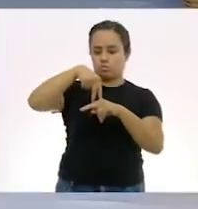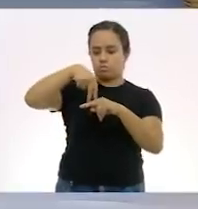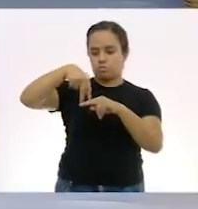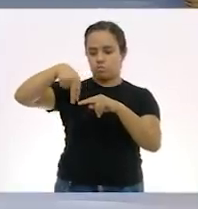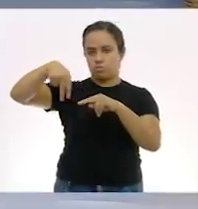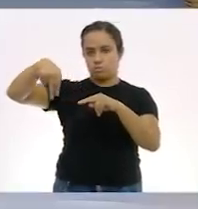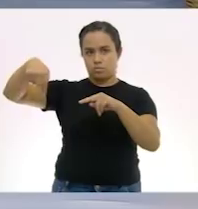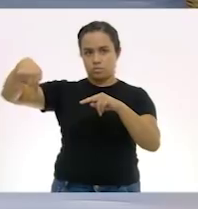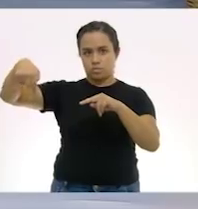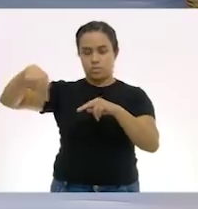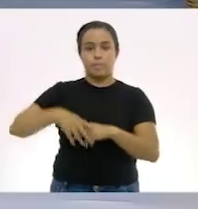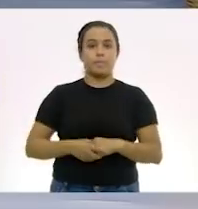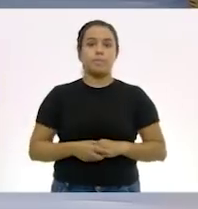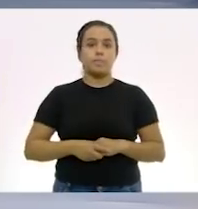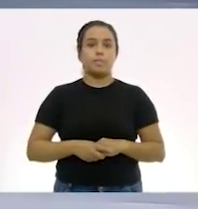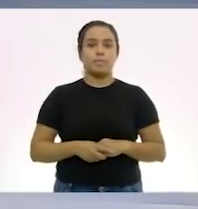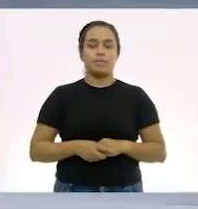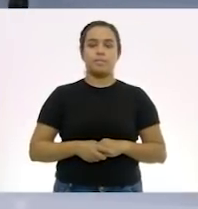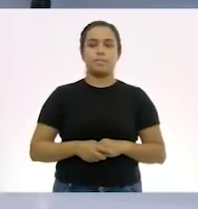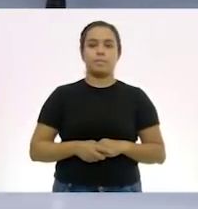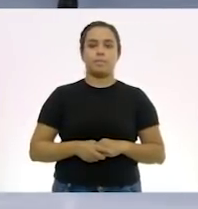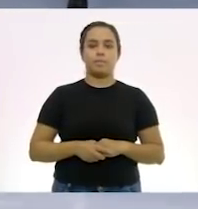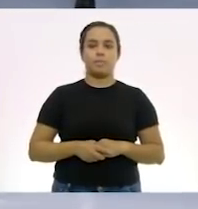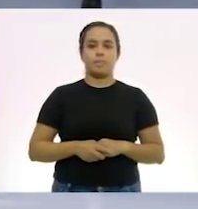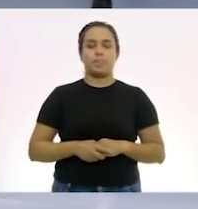estamos movimientos.